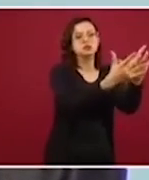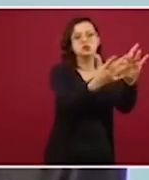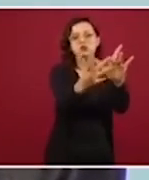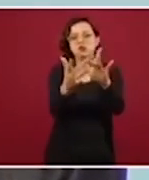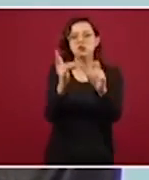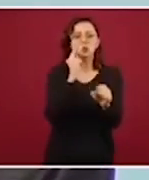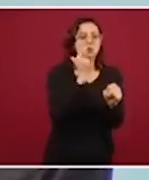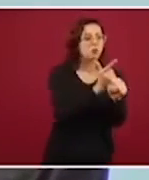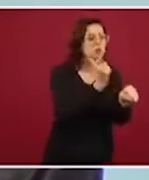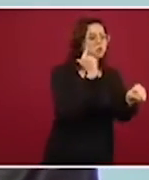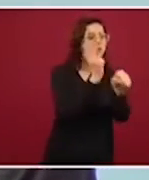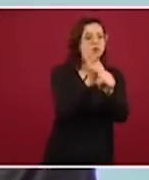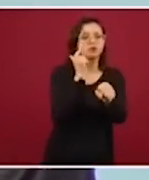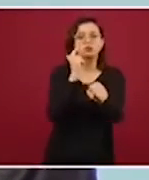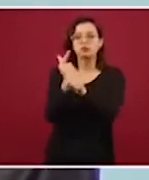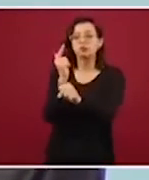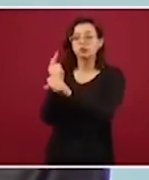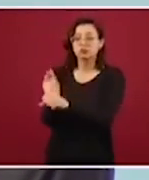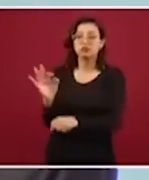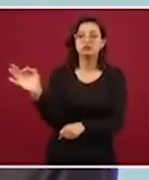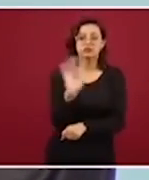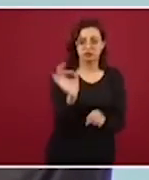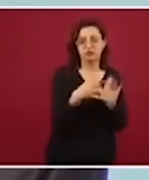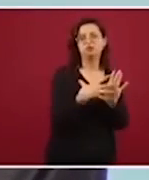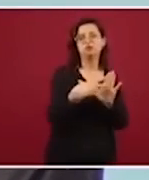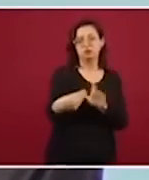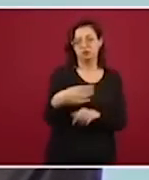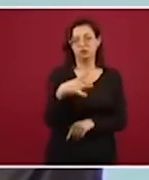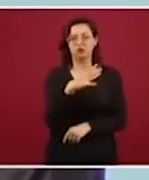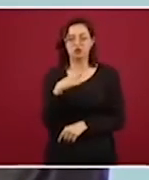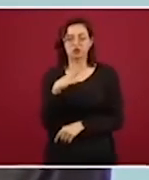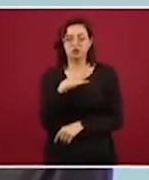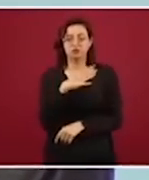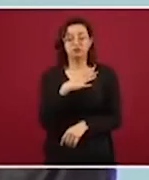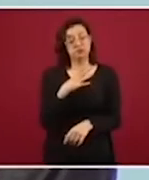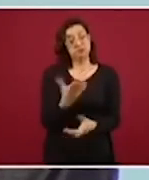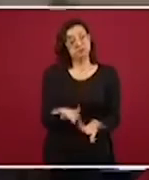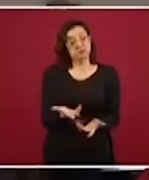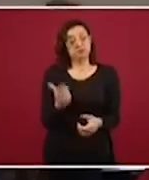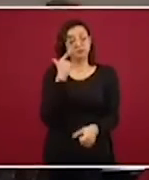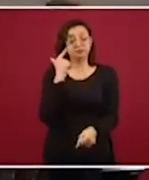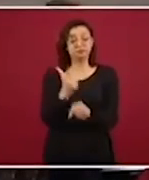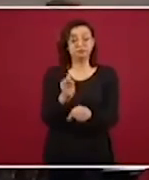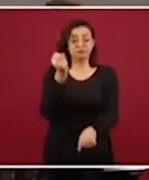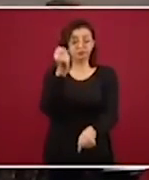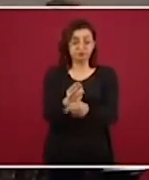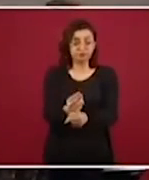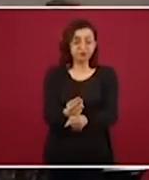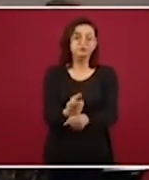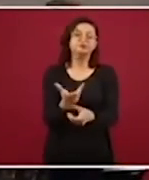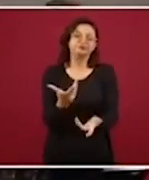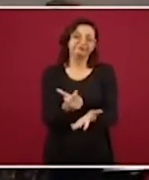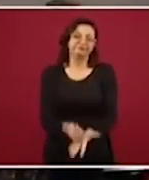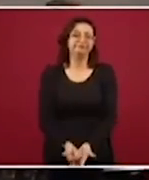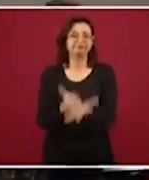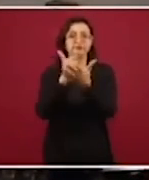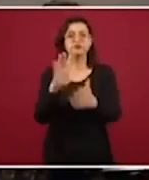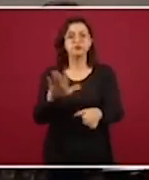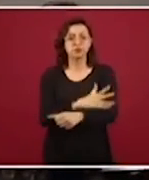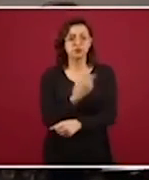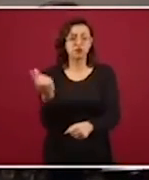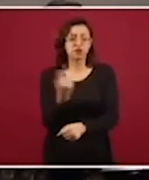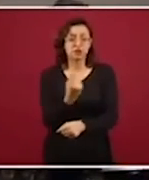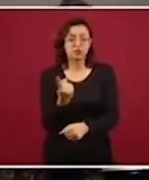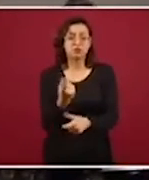infecciones derivadas de los casos y cuanto más oportuno sea este proceso eso ayuda porque entonces el control